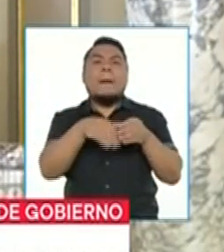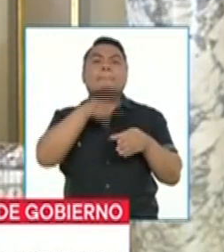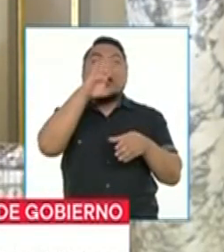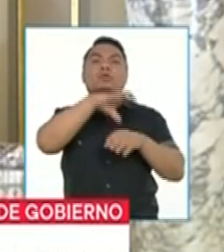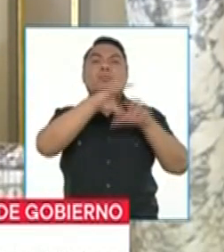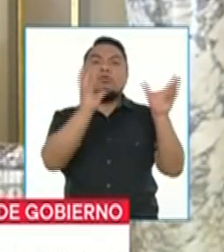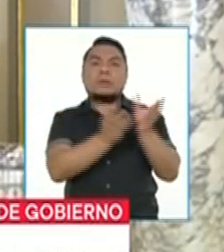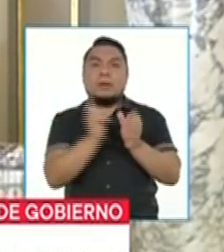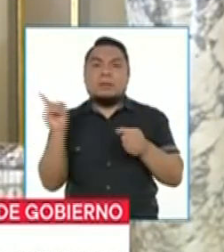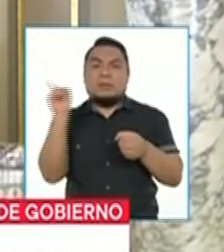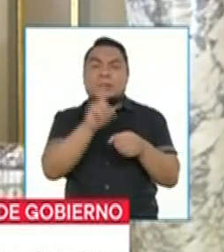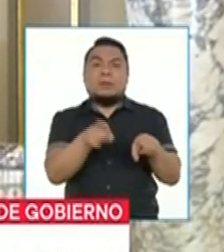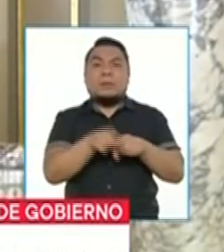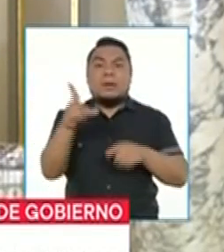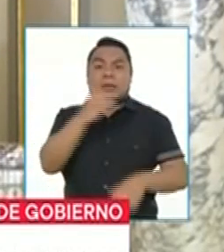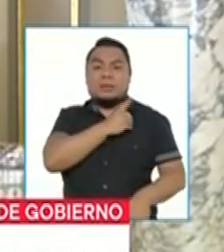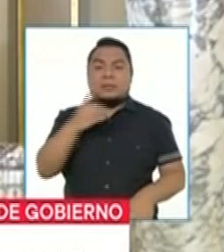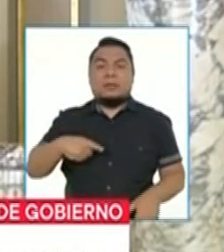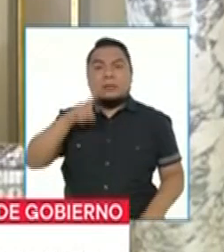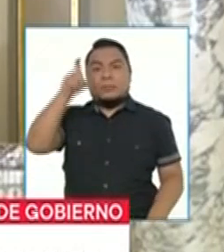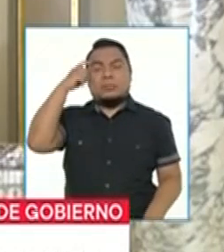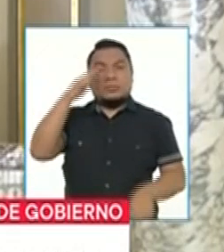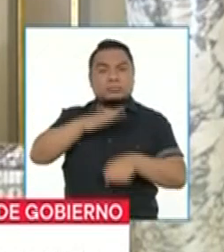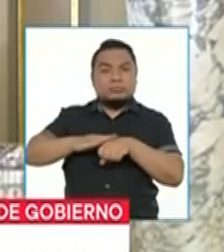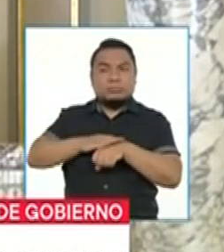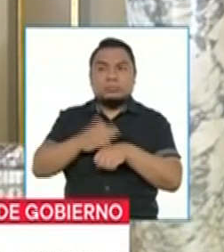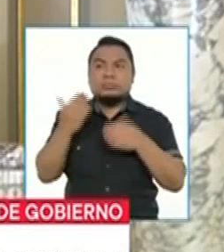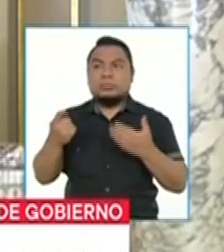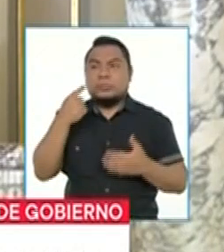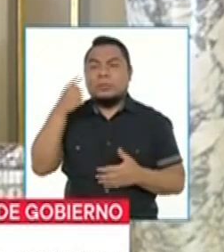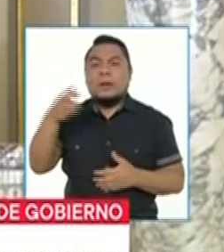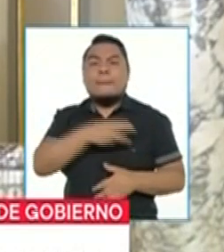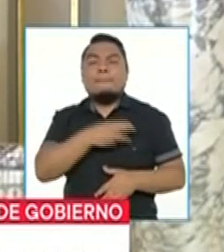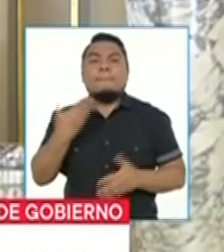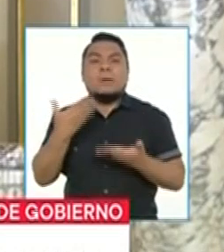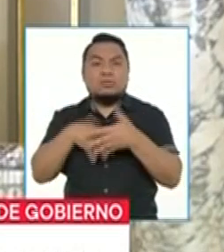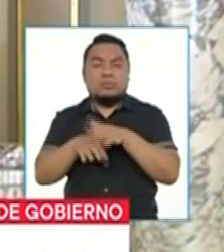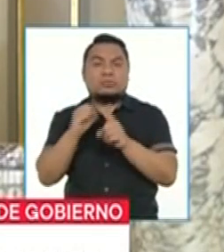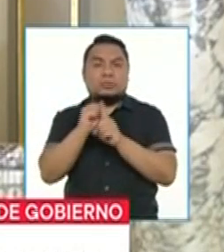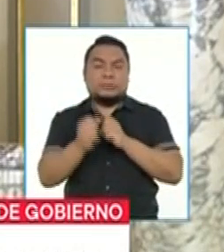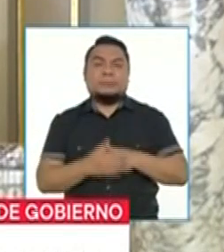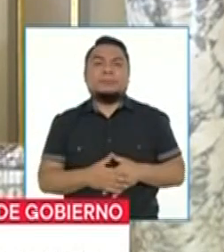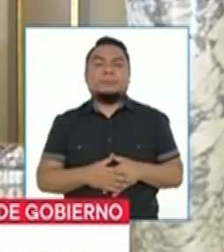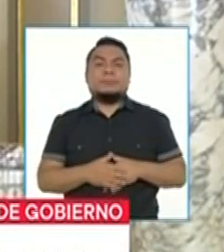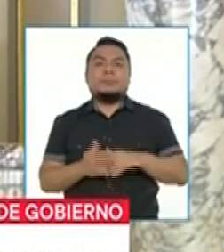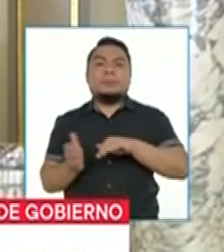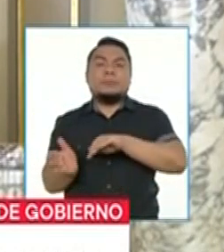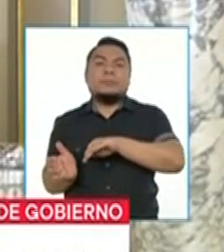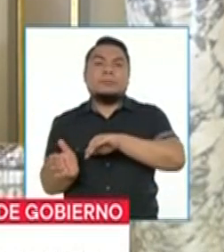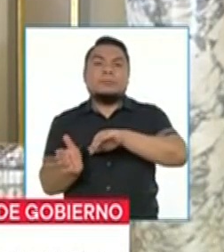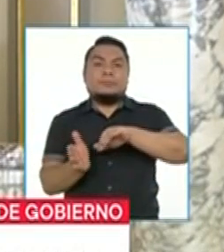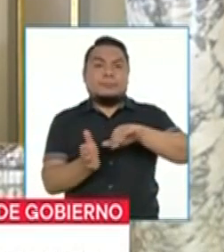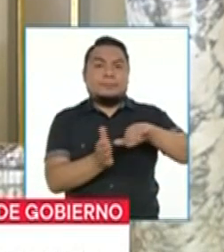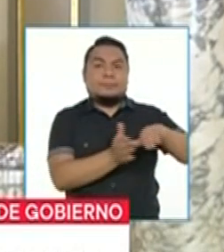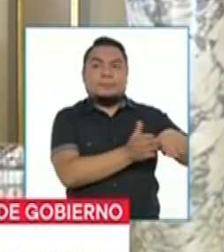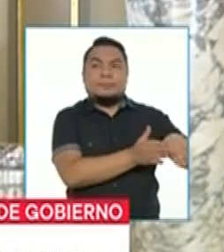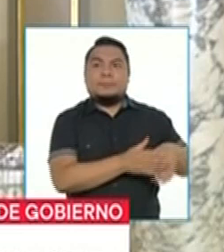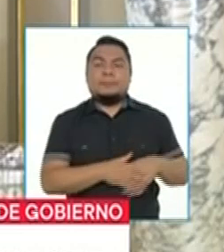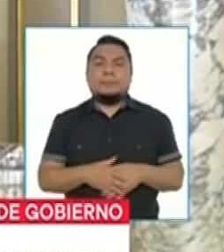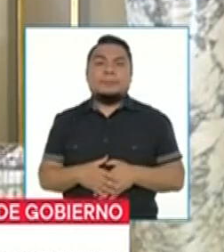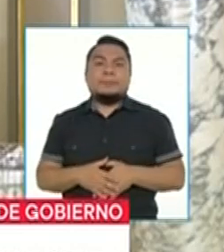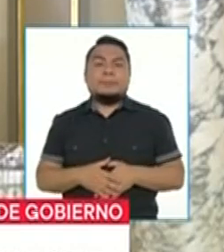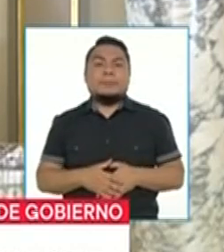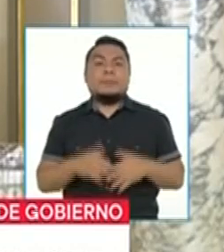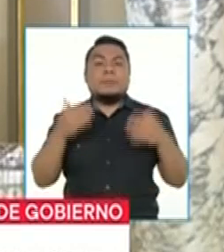ver con todos los sectores. Sí. De los 18 ministerios propiamente, 8 mujeres es un potente mensaje